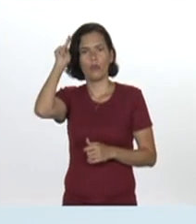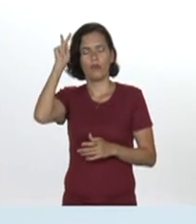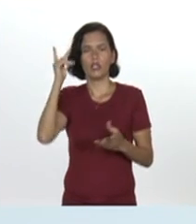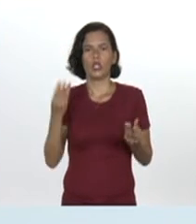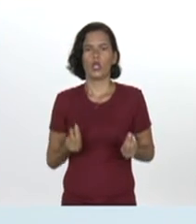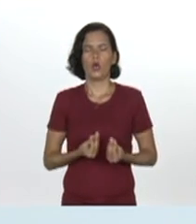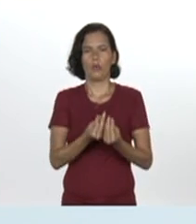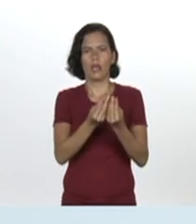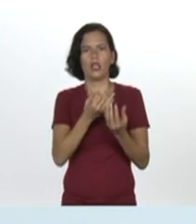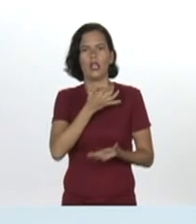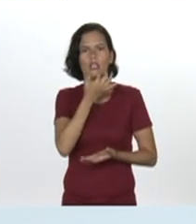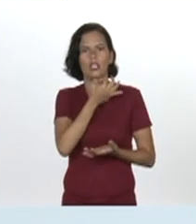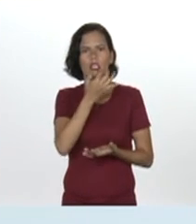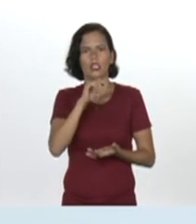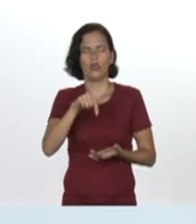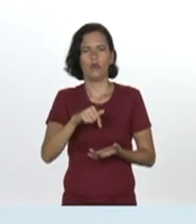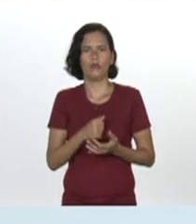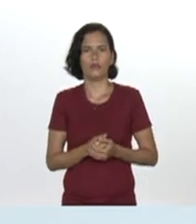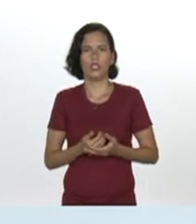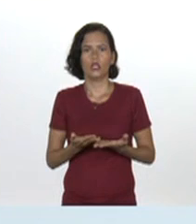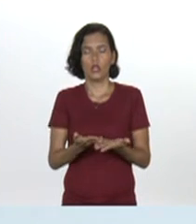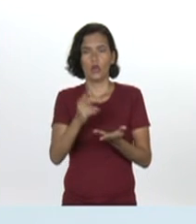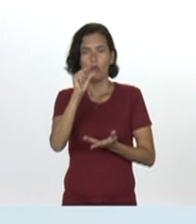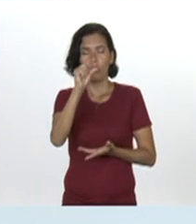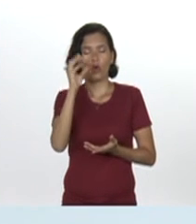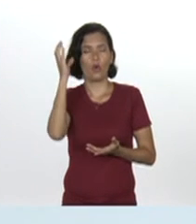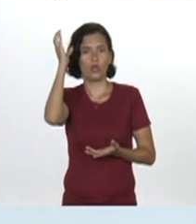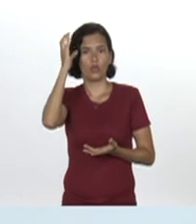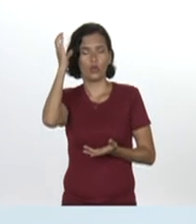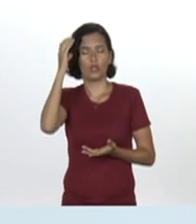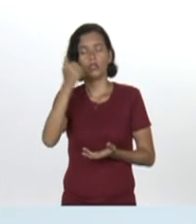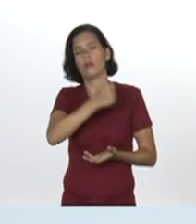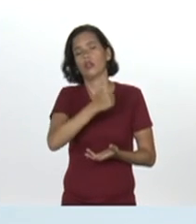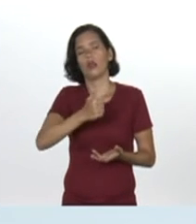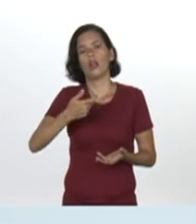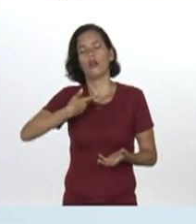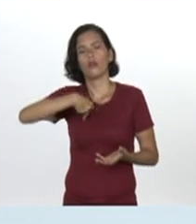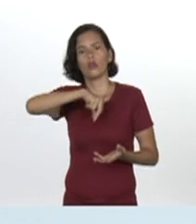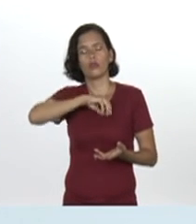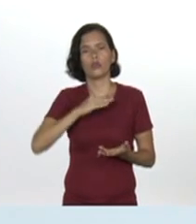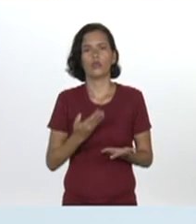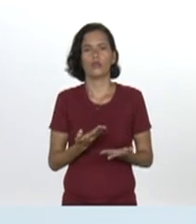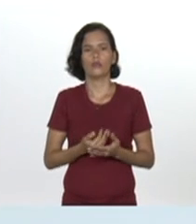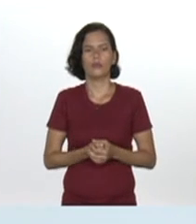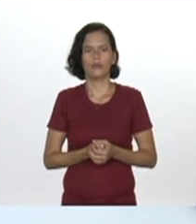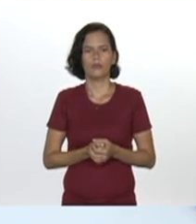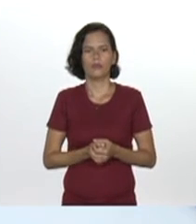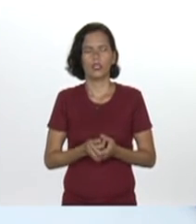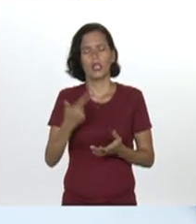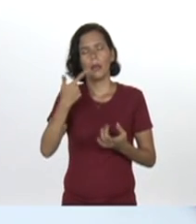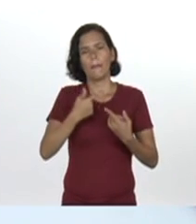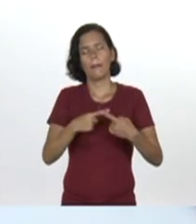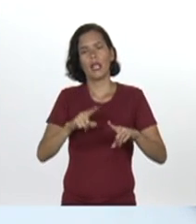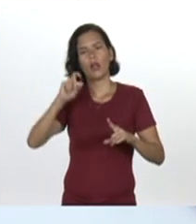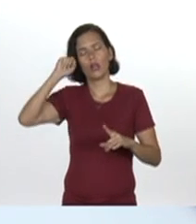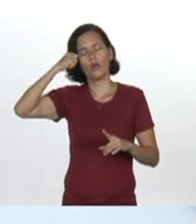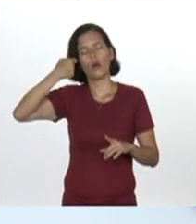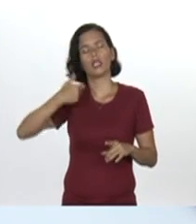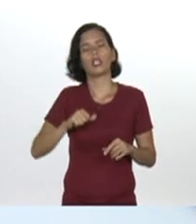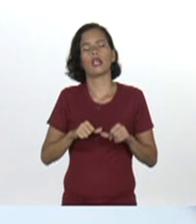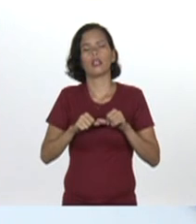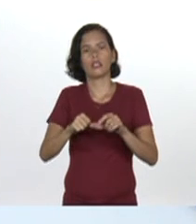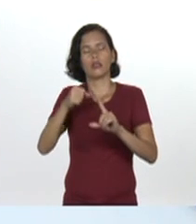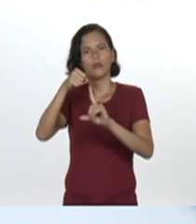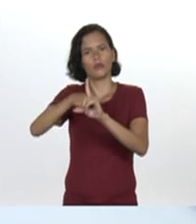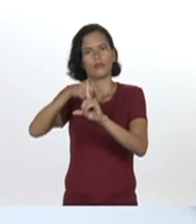nos acompañaron en la tarde de hoy e impartieron un poco de su conocimiento a cada uno de nosotros. Así es, César, pero recuerda que seguimos en la